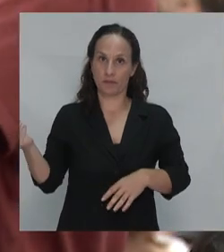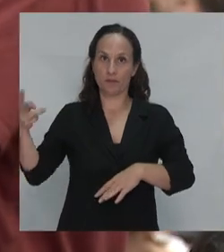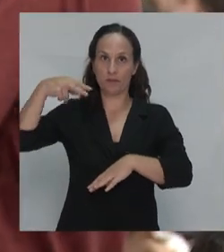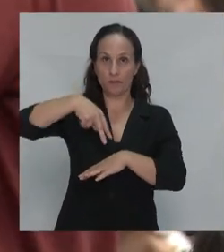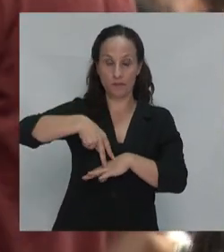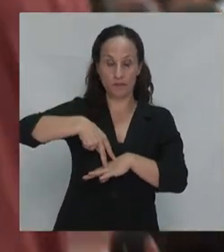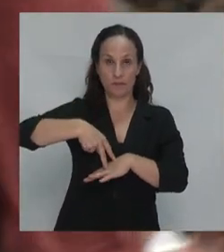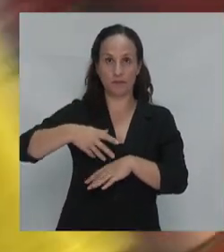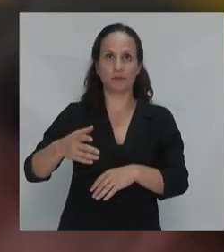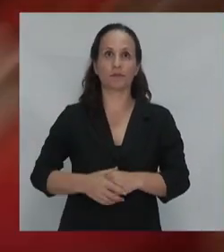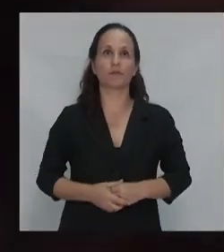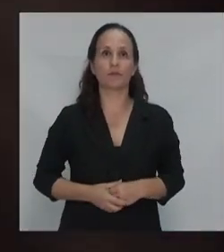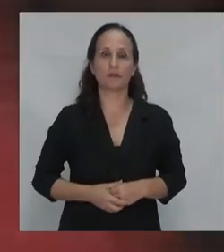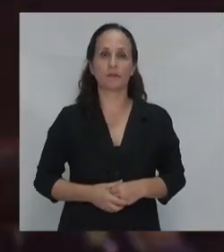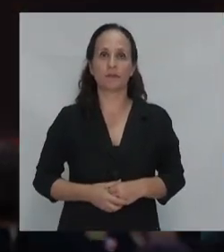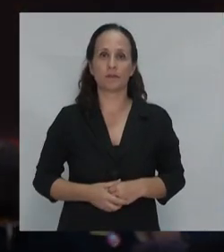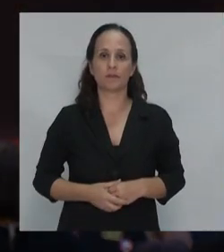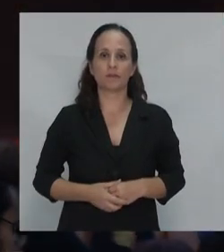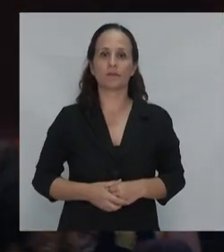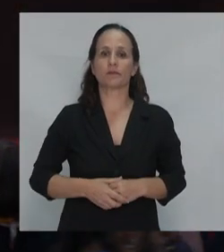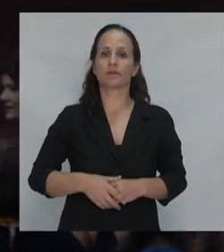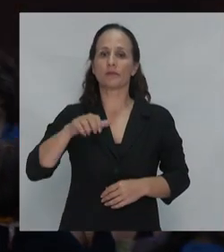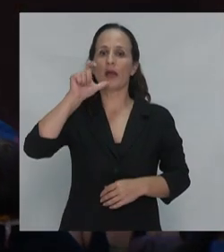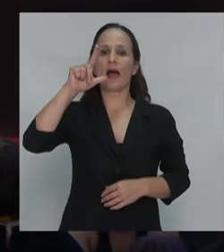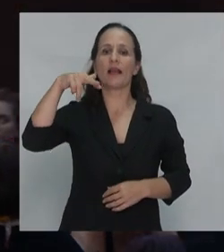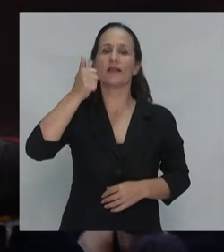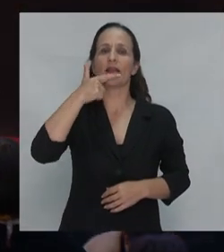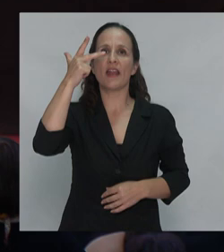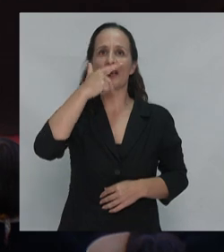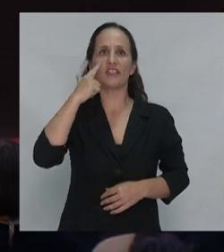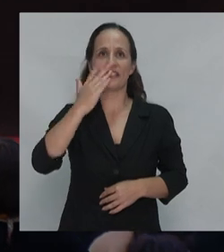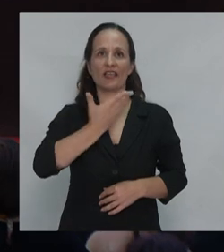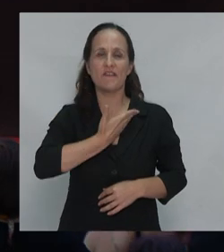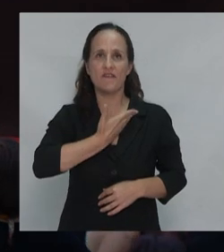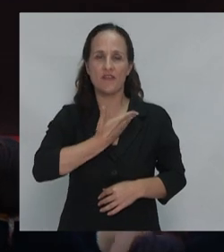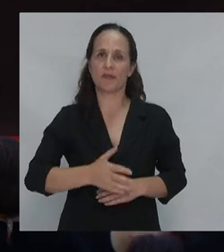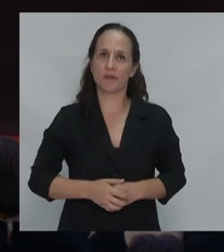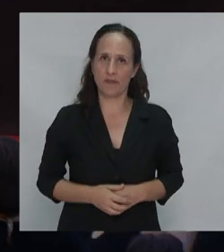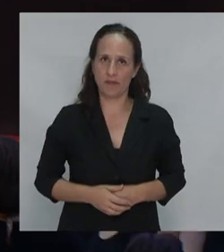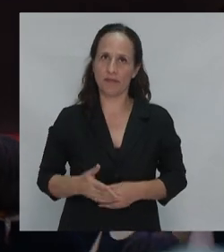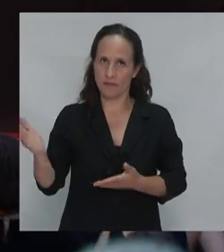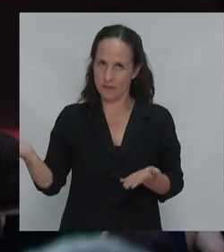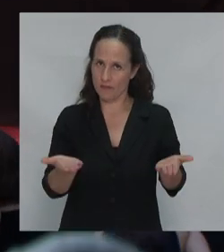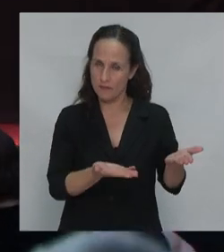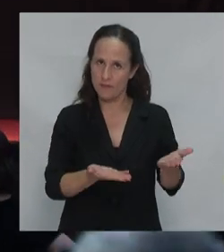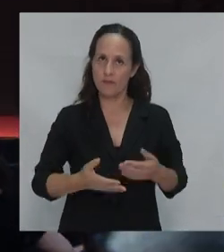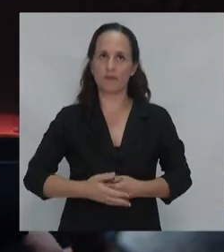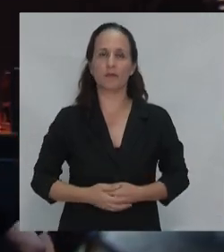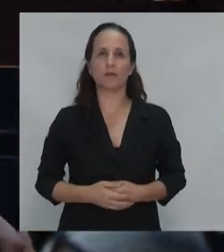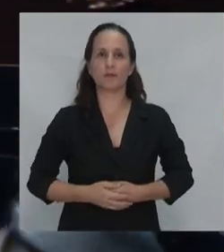al escenario, a Nada Al-Nashif. Nada, te doy la bienvenida, welcome.